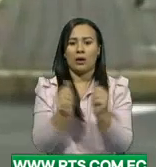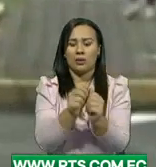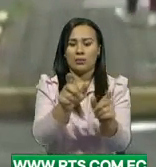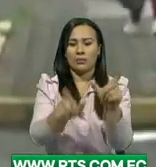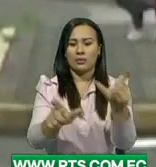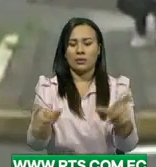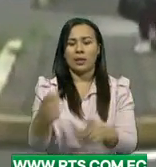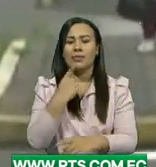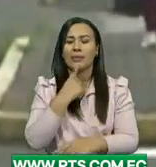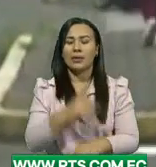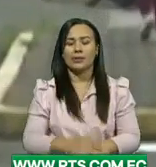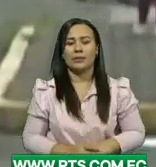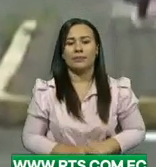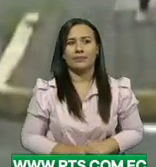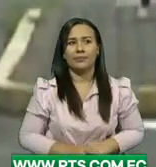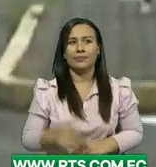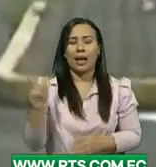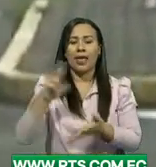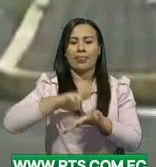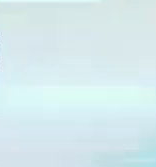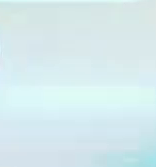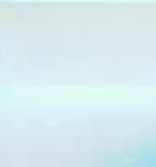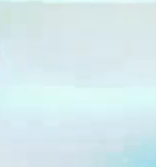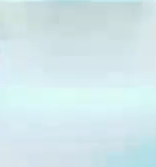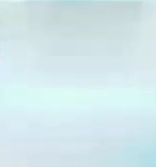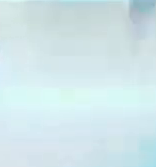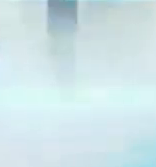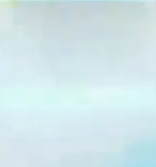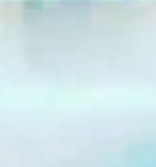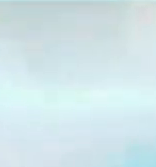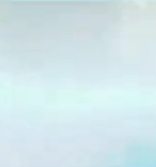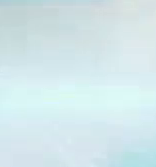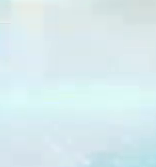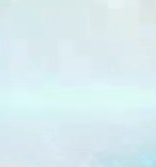deponer la medida de hecho. En Napo informó Juan Sarmiento.